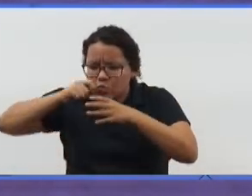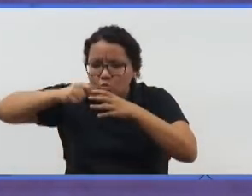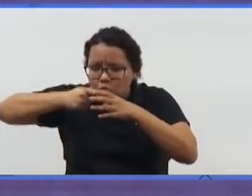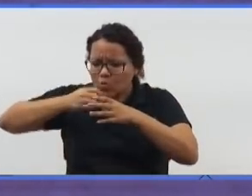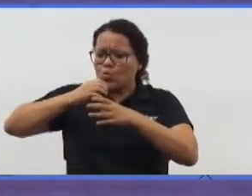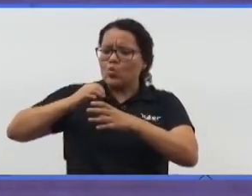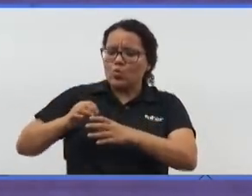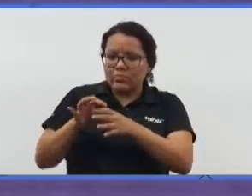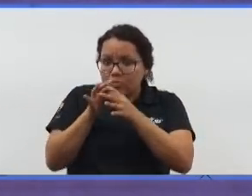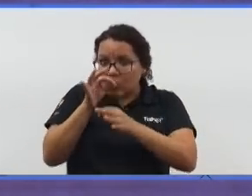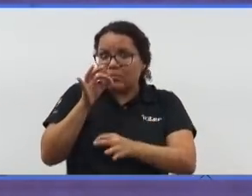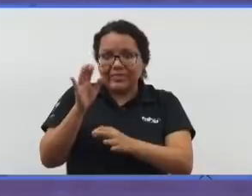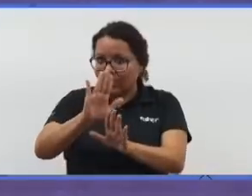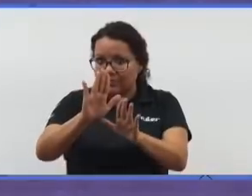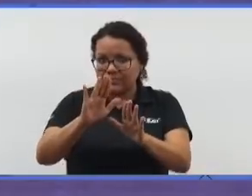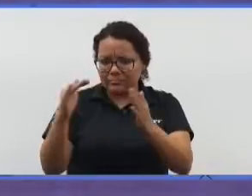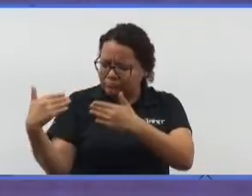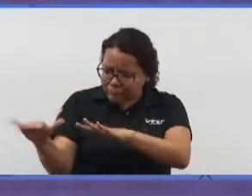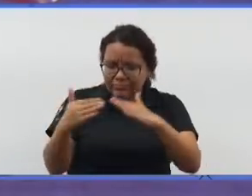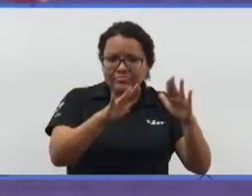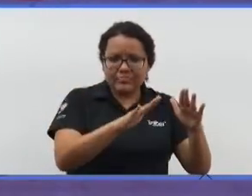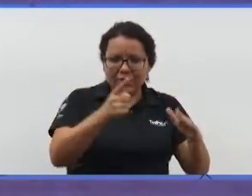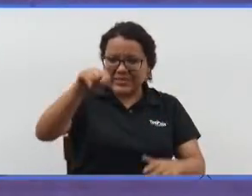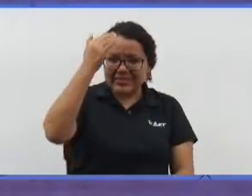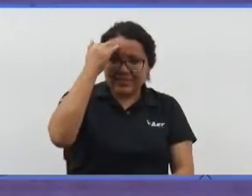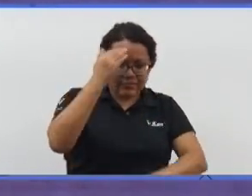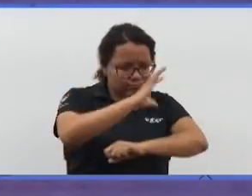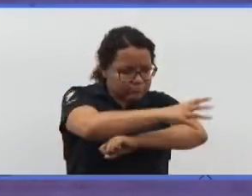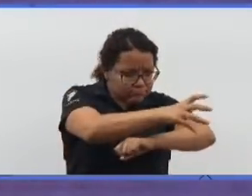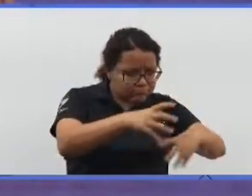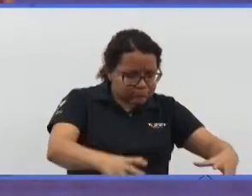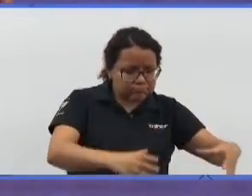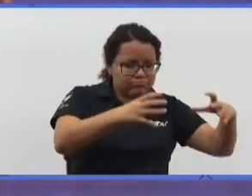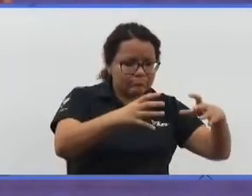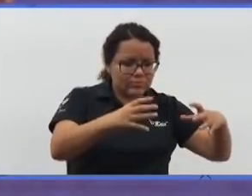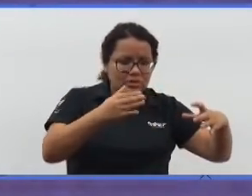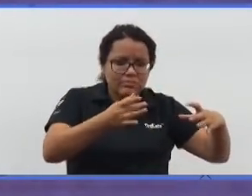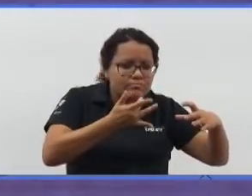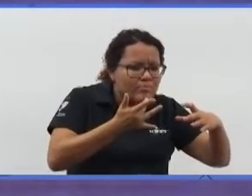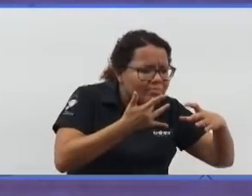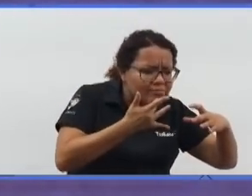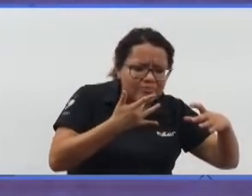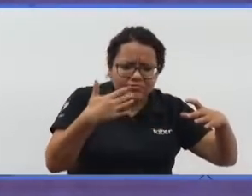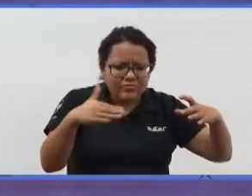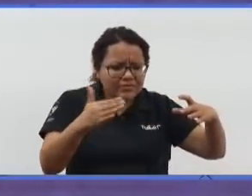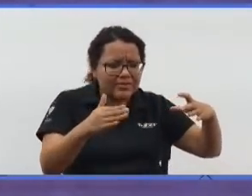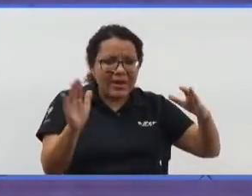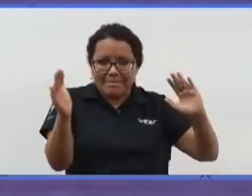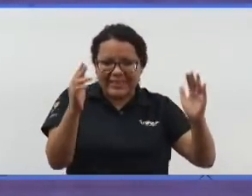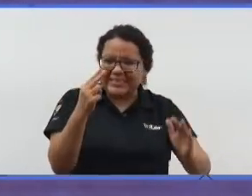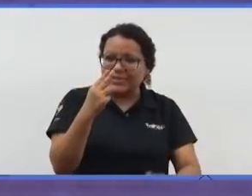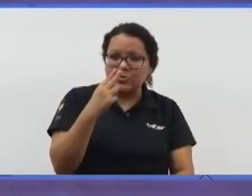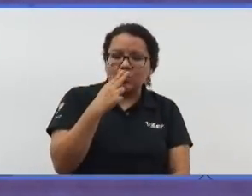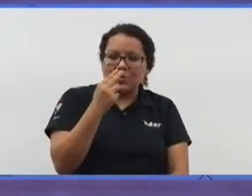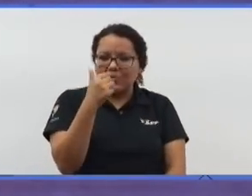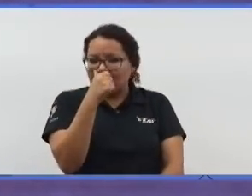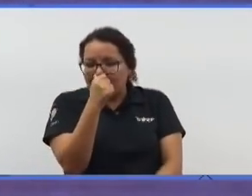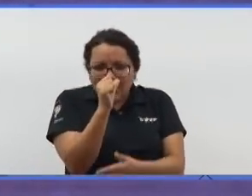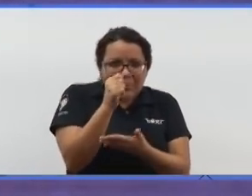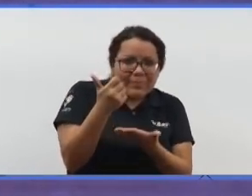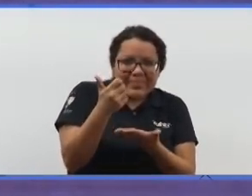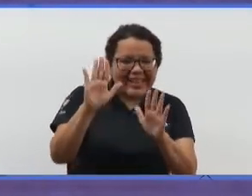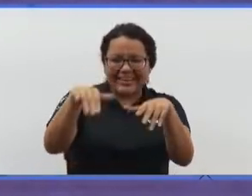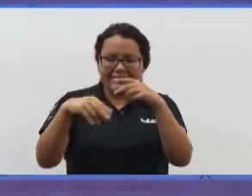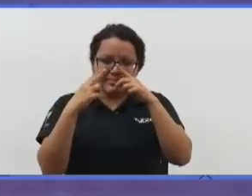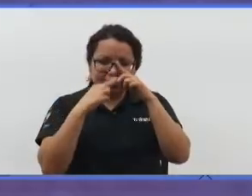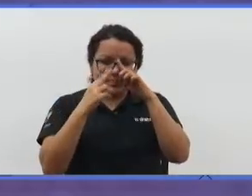y el sabor de la verdura hervida en leña es diferente es como el tabaco y la marihuana no tampoco es pero es una cosa